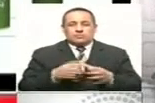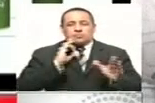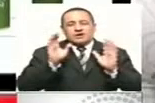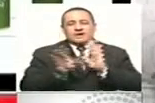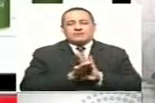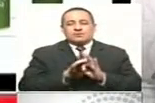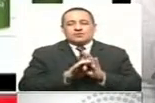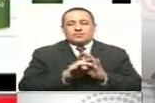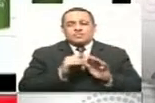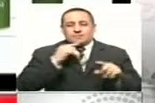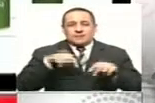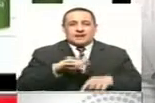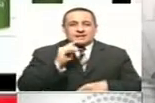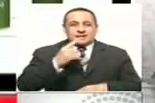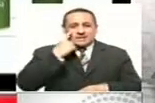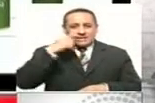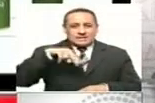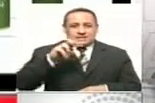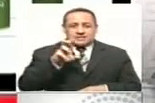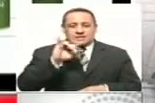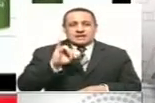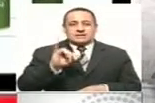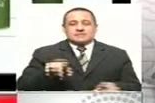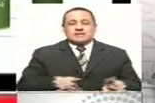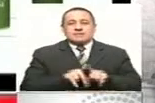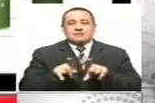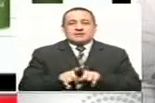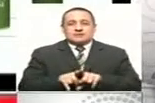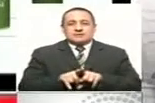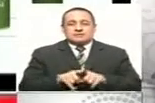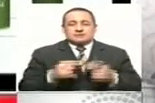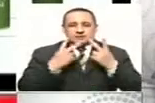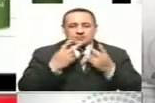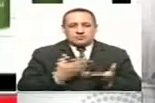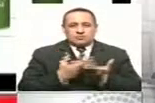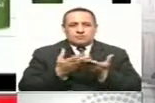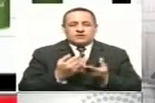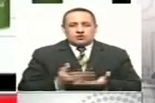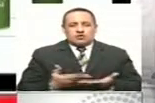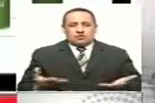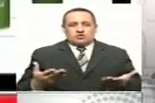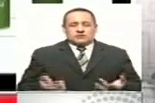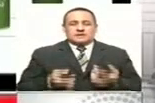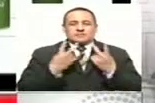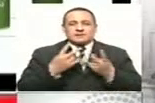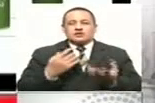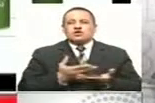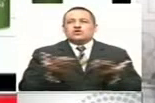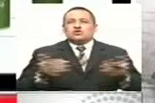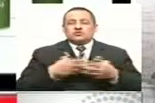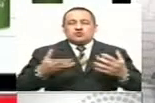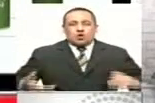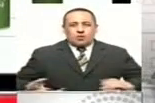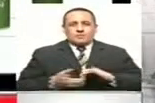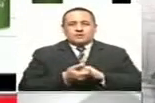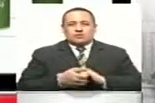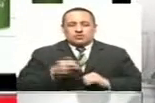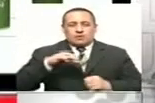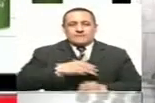ejemplo, para el INEI se ha inyectado recursos, digamos, provenientes de un convenio con